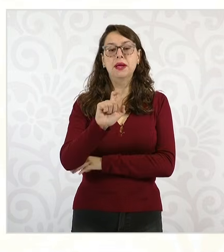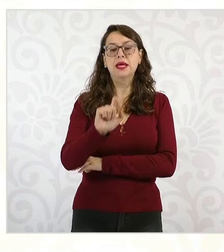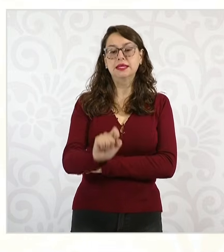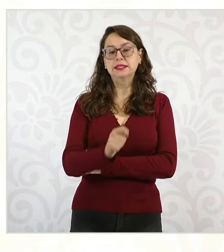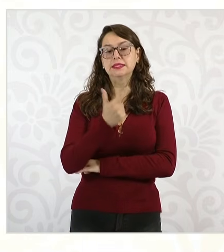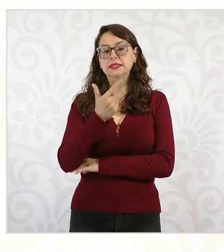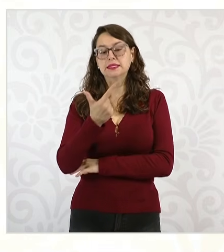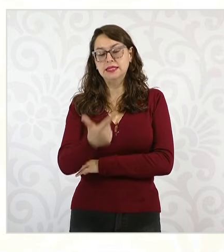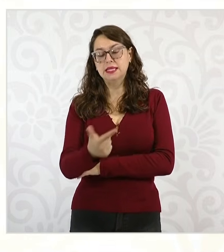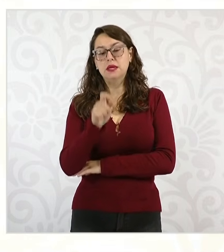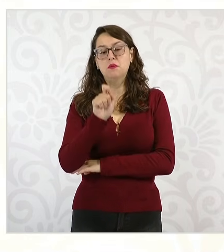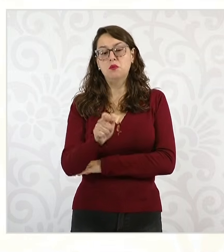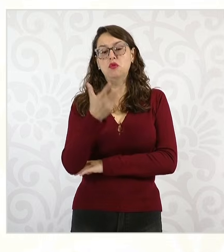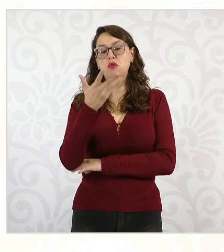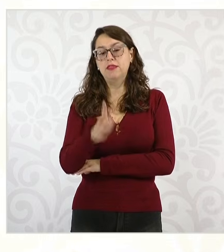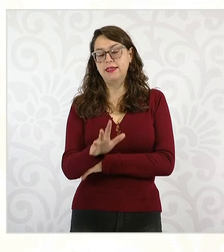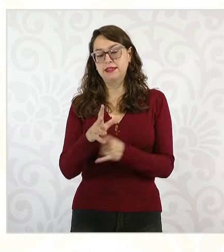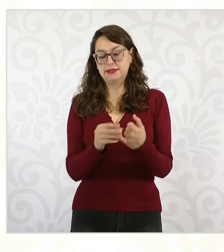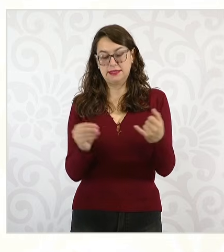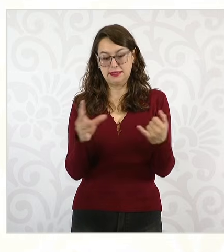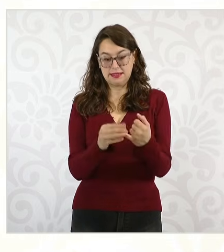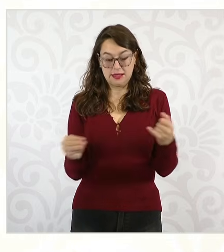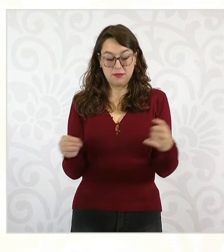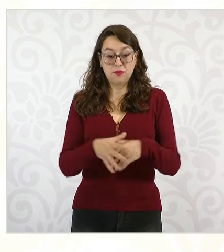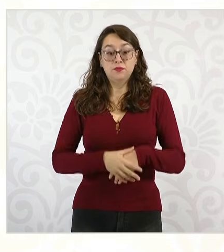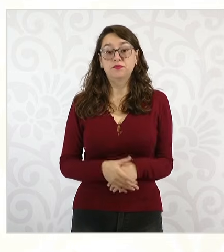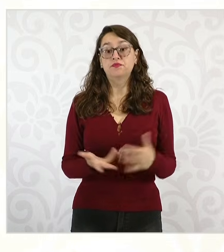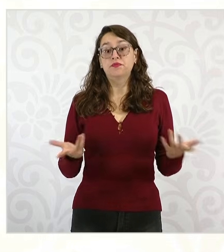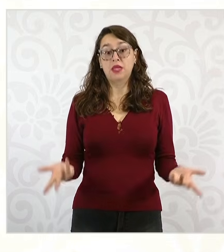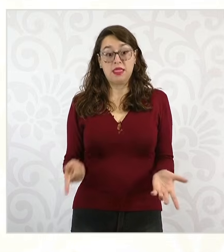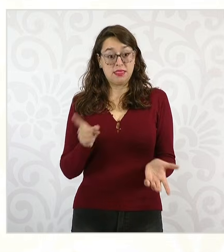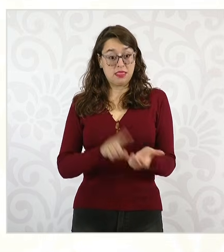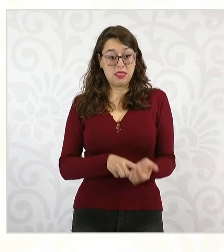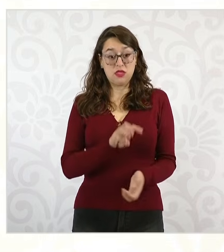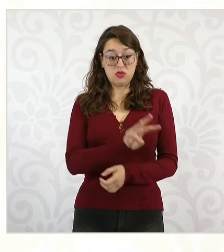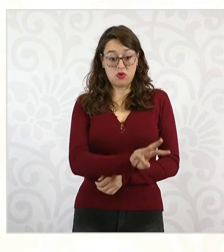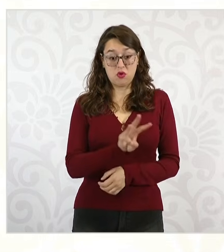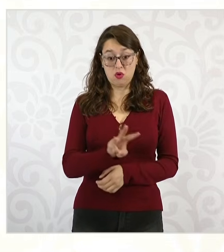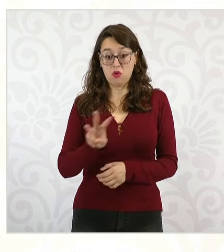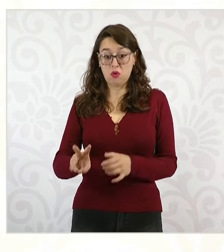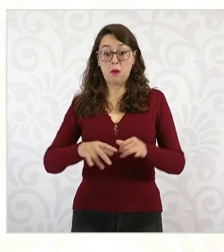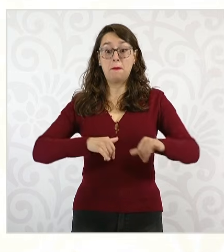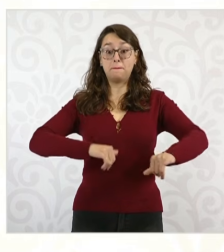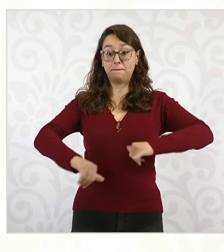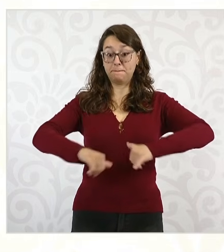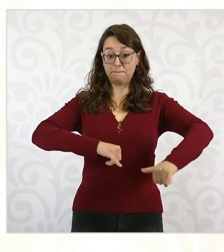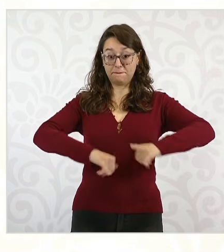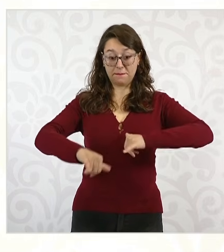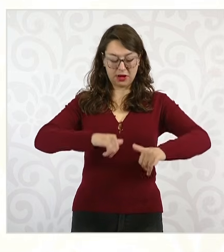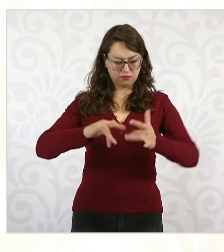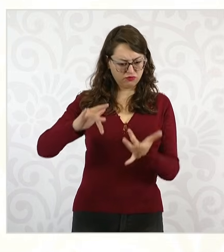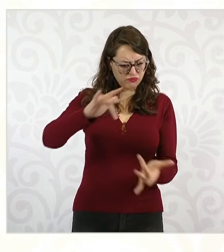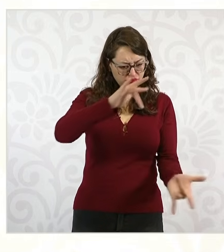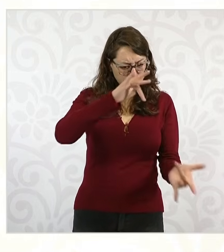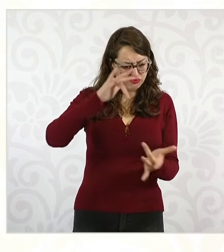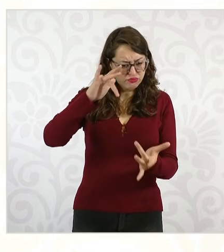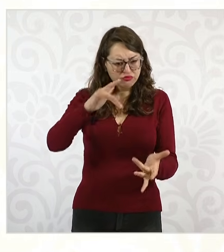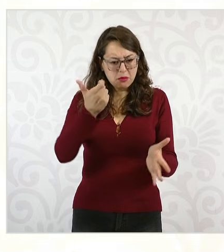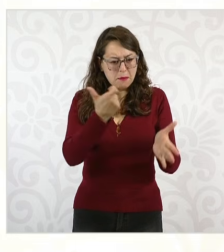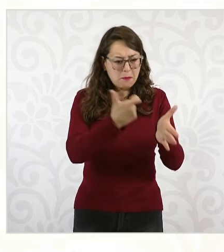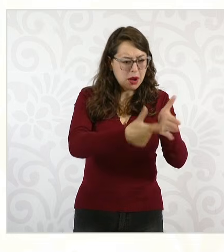a todas y a todos que contamos con un mapa virtual en nuestro sitio de internet para que puedan consultar la ubicación